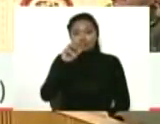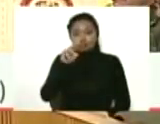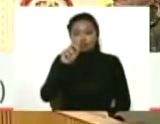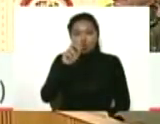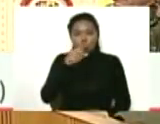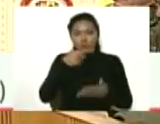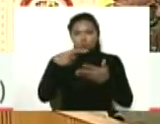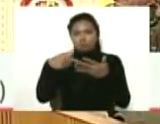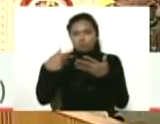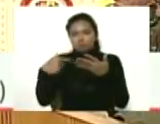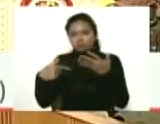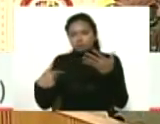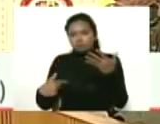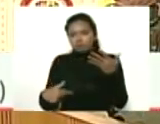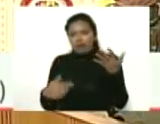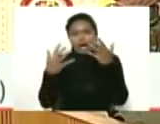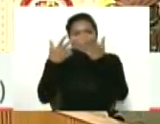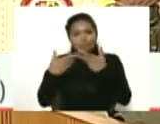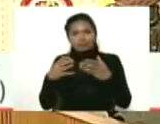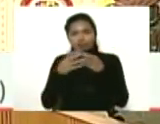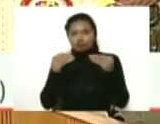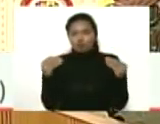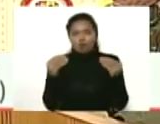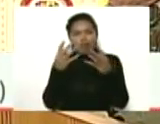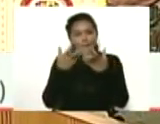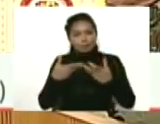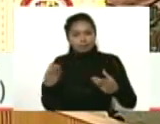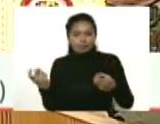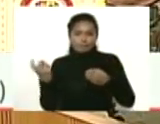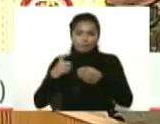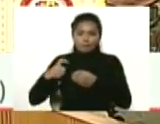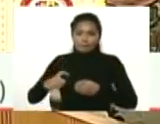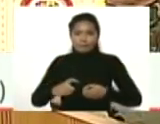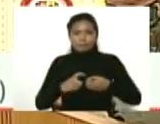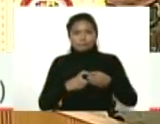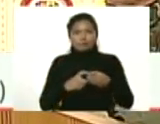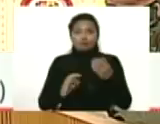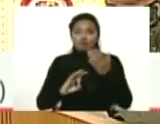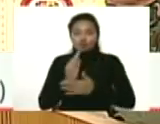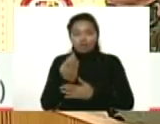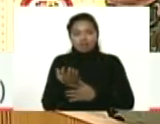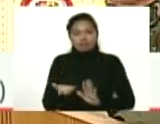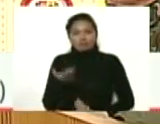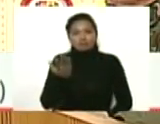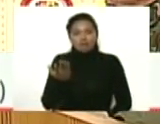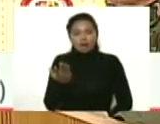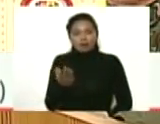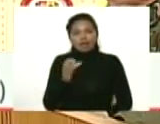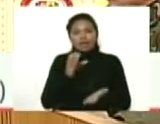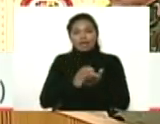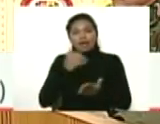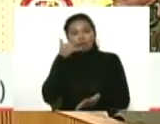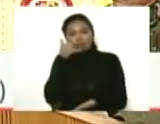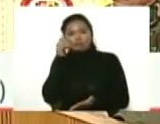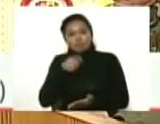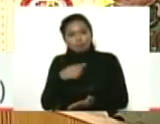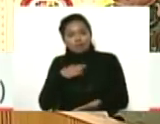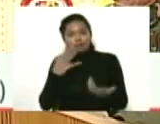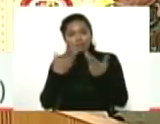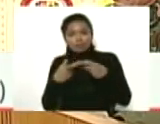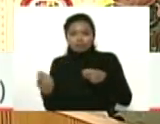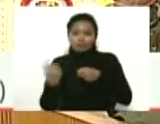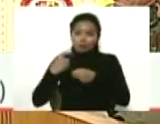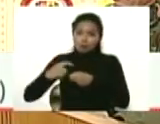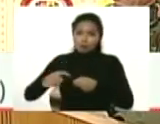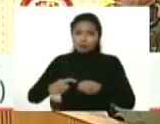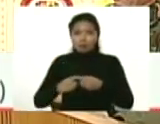Benalún, Alcaza, todas las empresas fundamentales, CanTV, todas las empresas